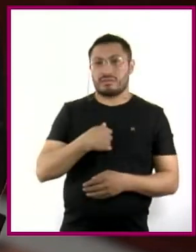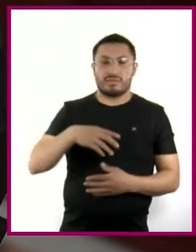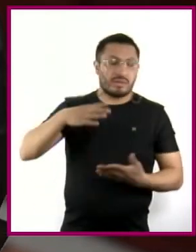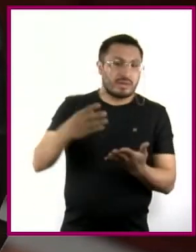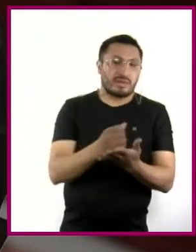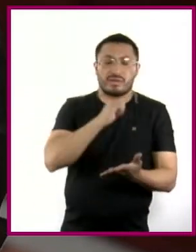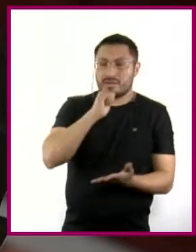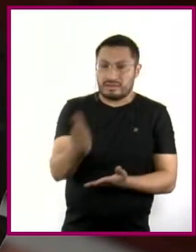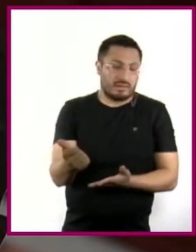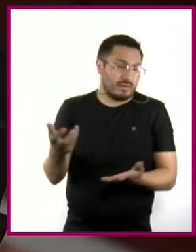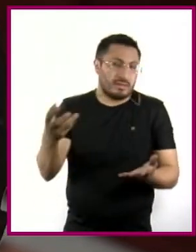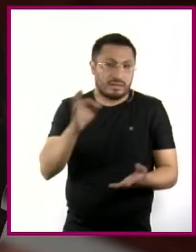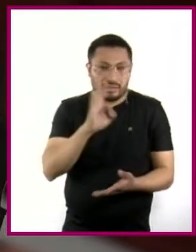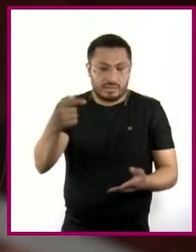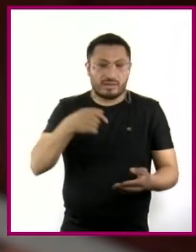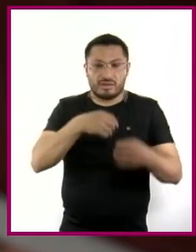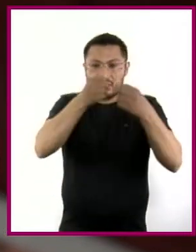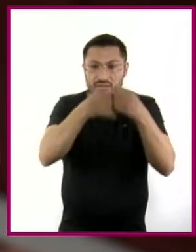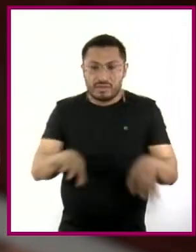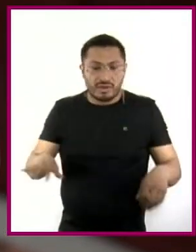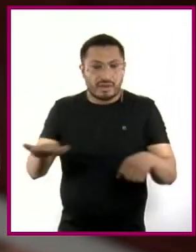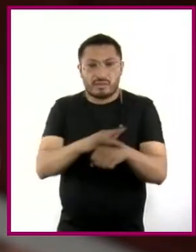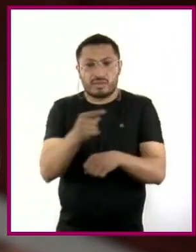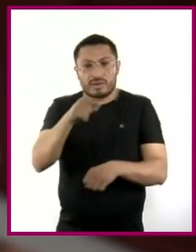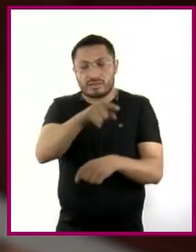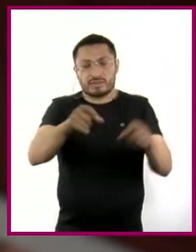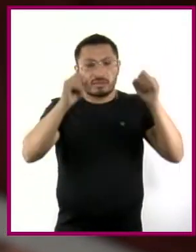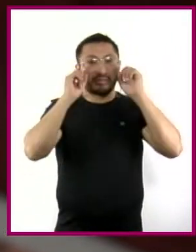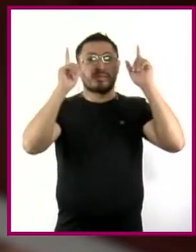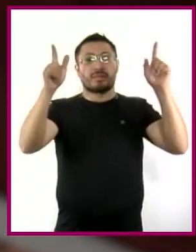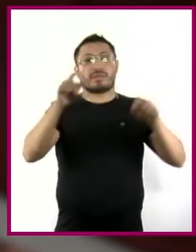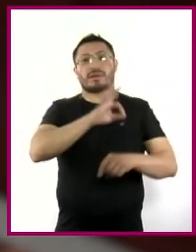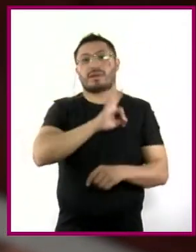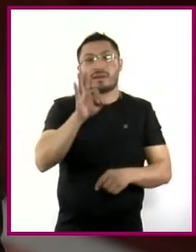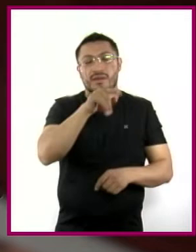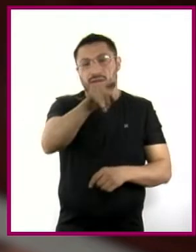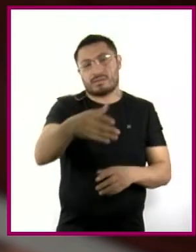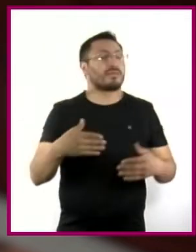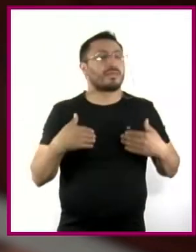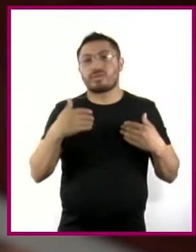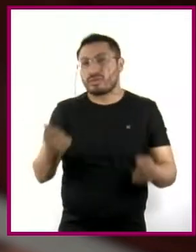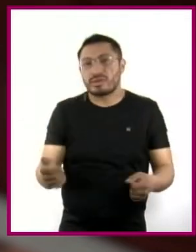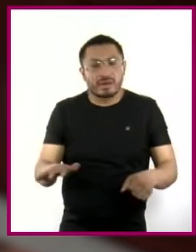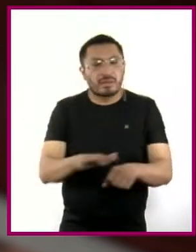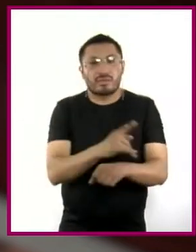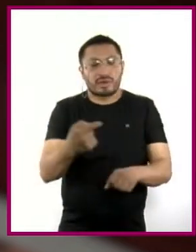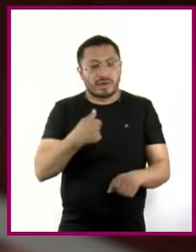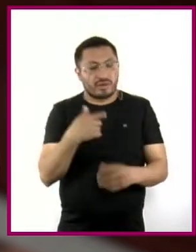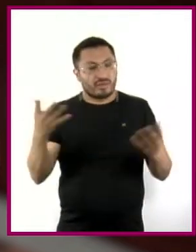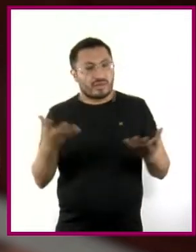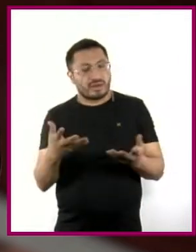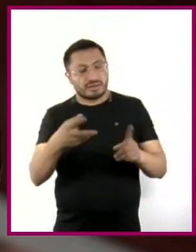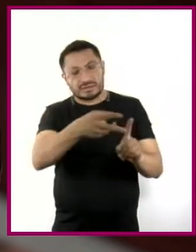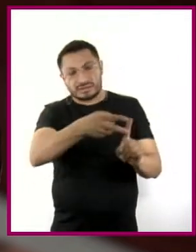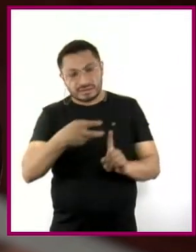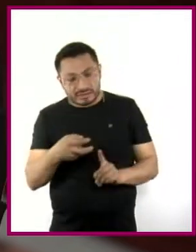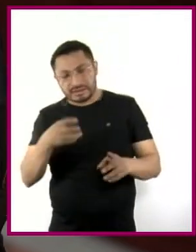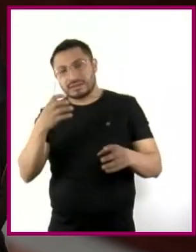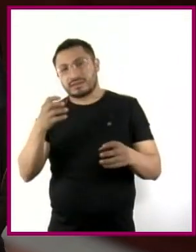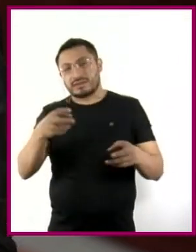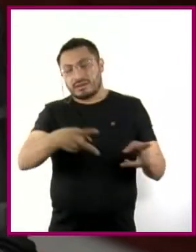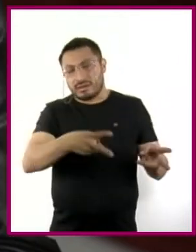es posible que pierda algo porque cuando despiertes, puede ser que no entiendas por qué lo hice y te enojes mucho